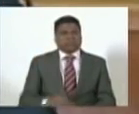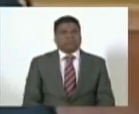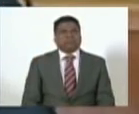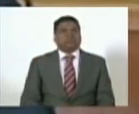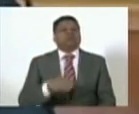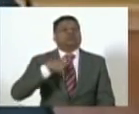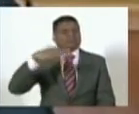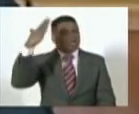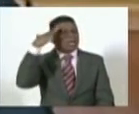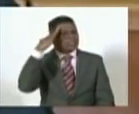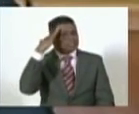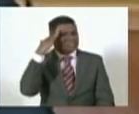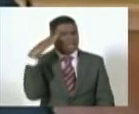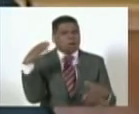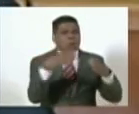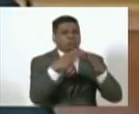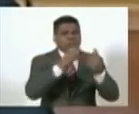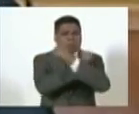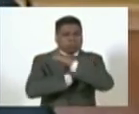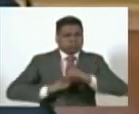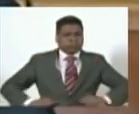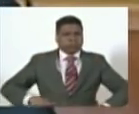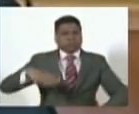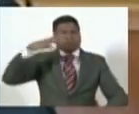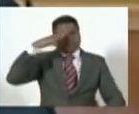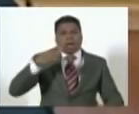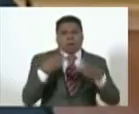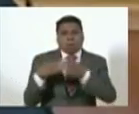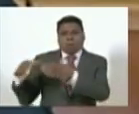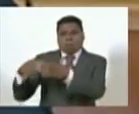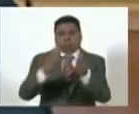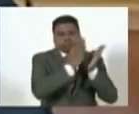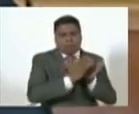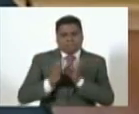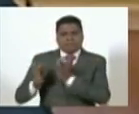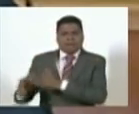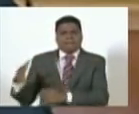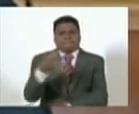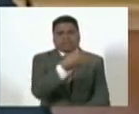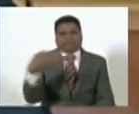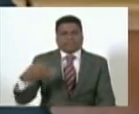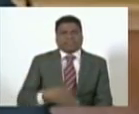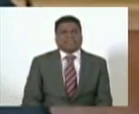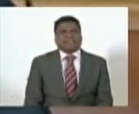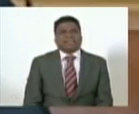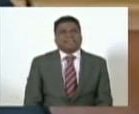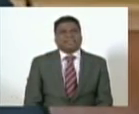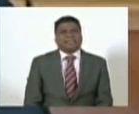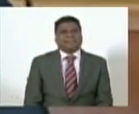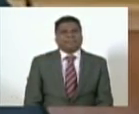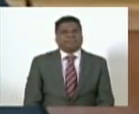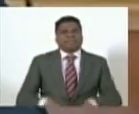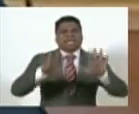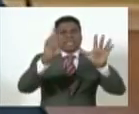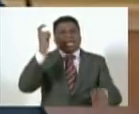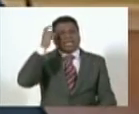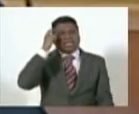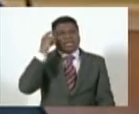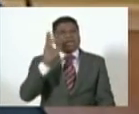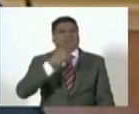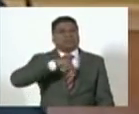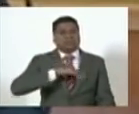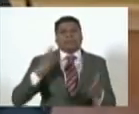La Fuerza Armada Nacional ha establecido una organización perfecta. Apenas en 10 días activamos los